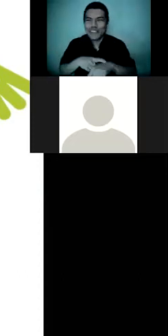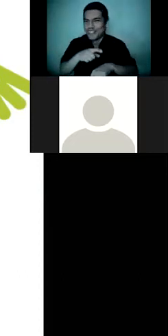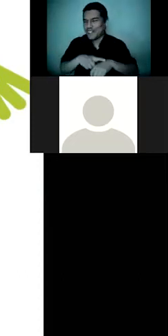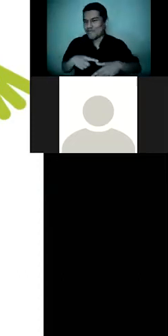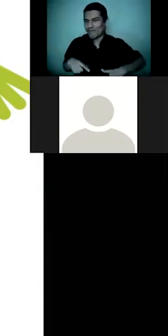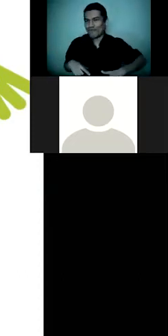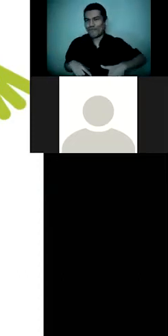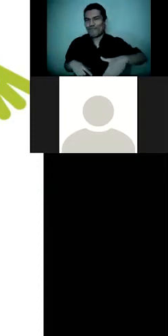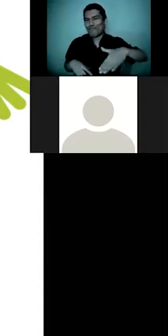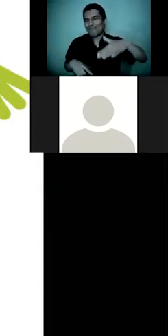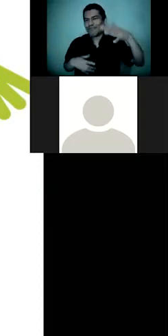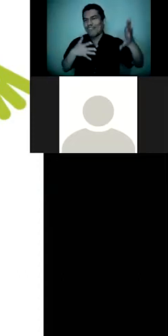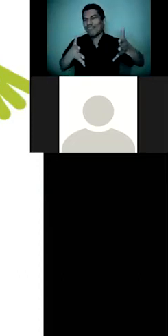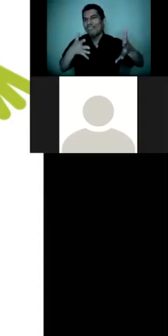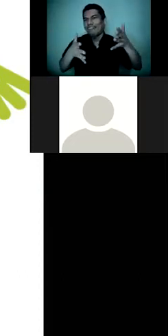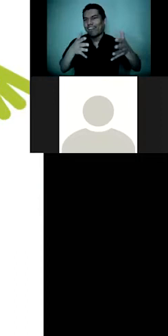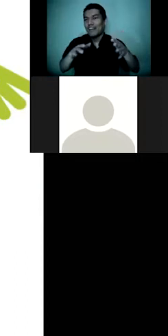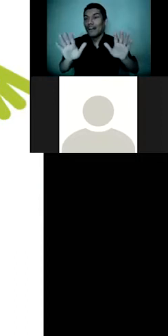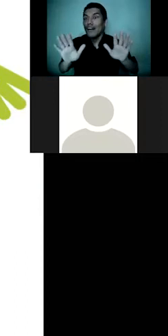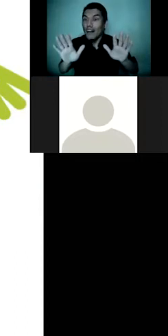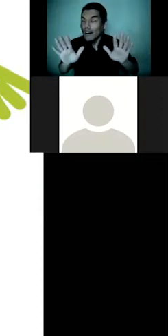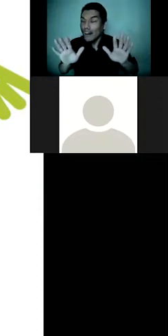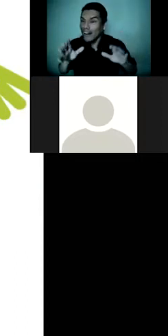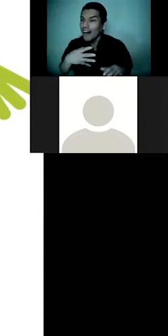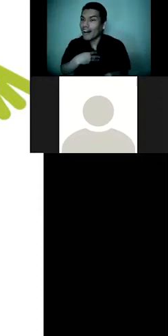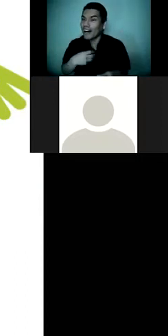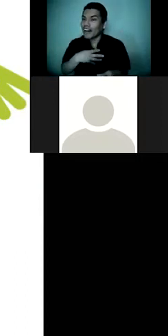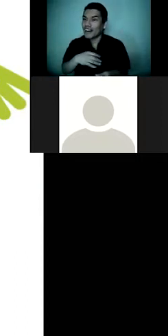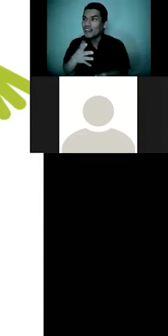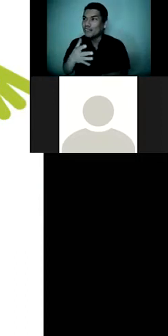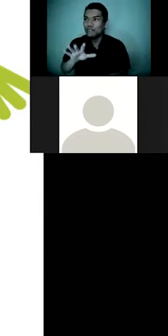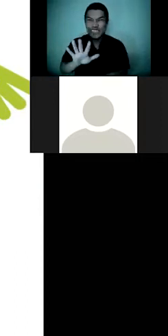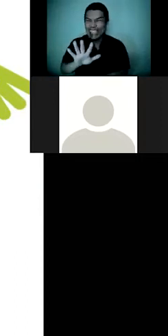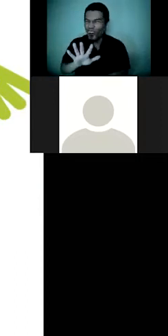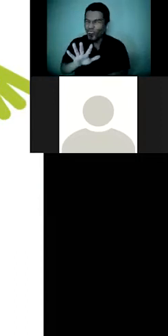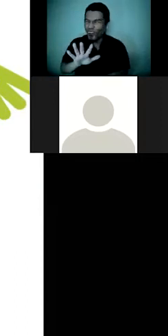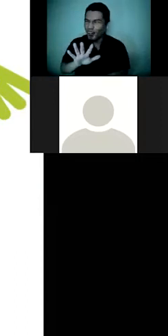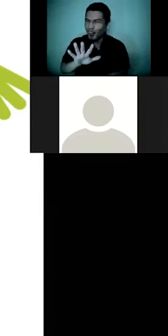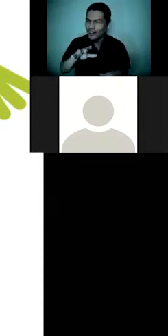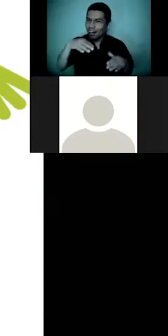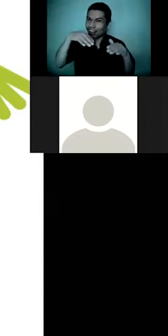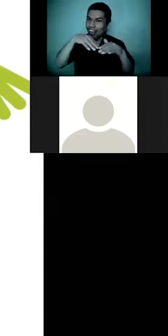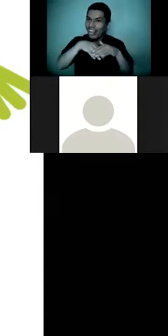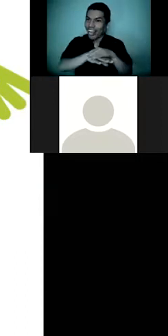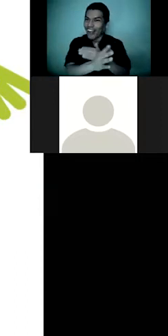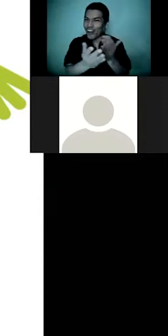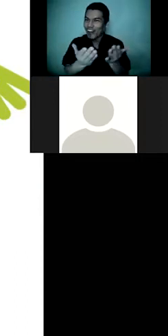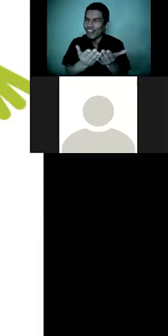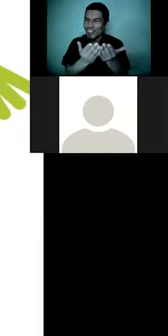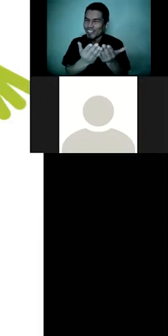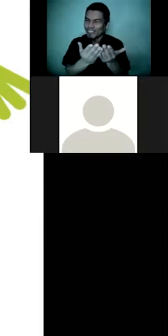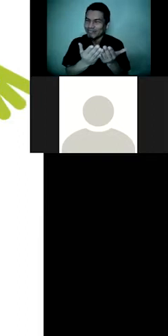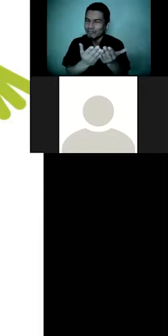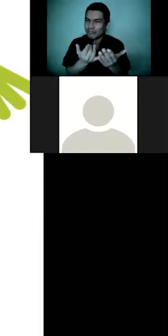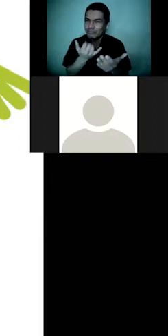lados. En la casa era, todo el tiempo era, y crecí en ese ambiente de lengua de señas. Más o menos a los 5